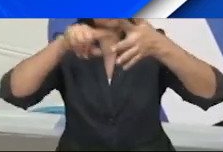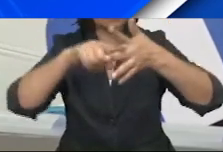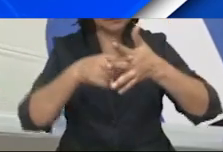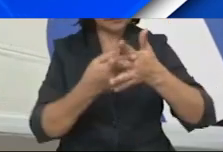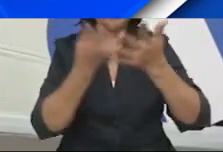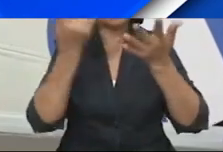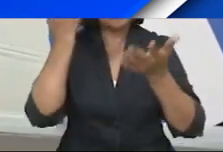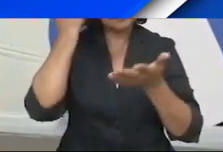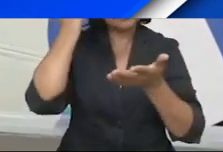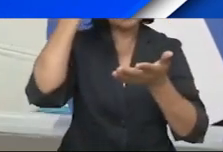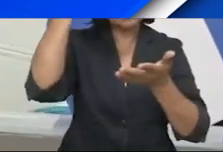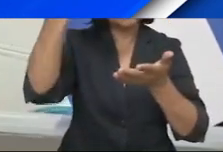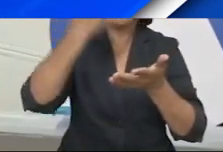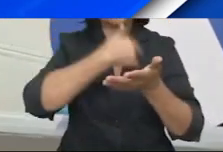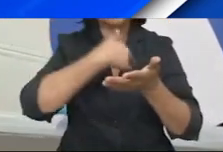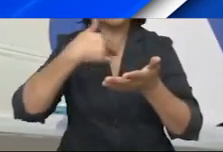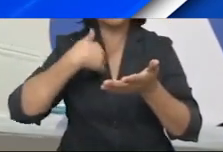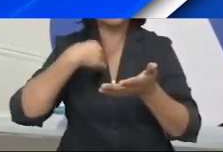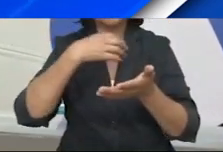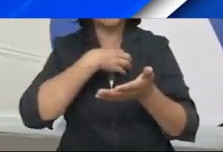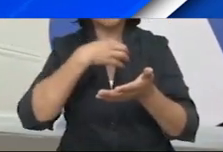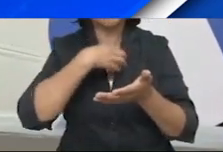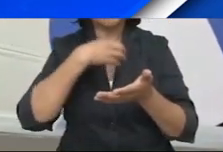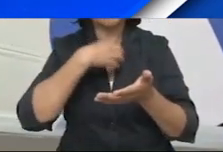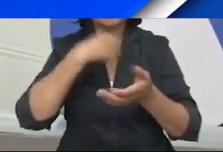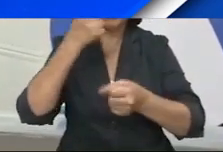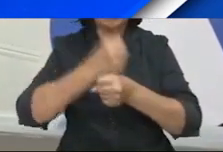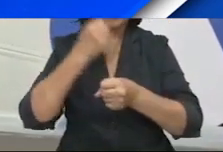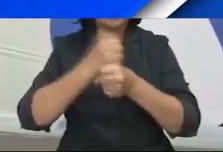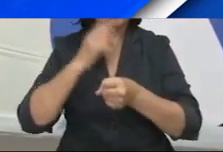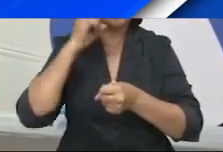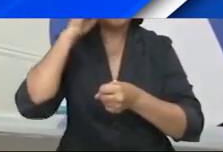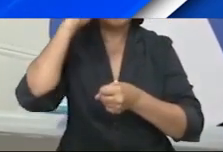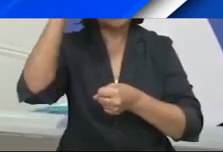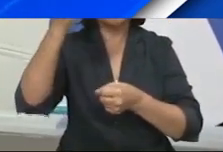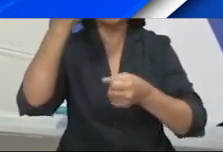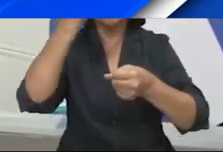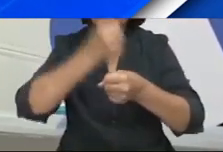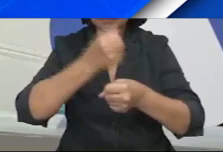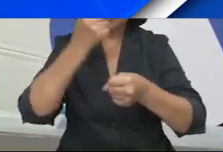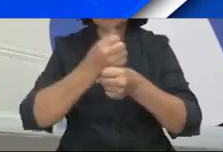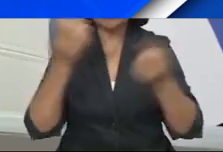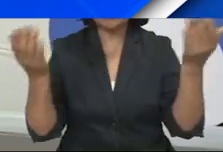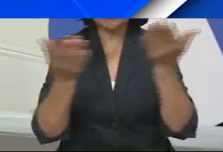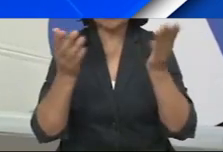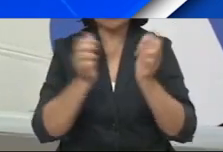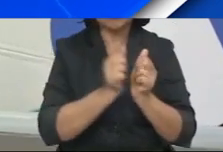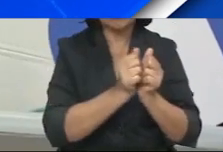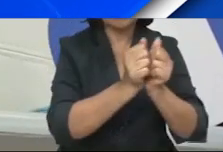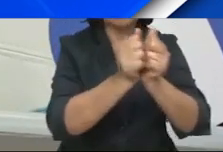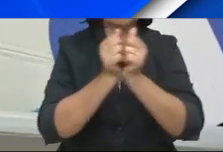emprender, innovar y crear nuestros propios emprendimientos y fuentes de trabajo con el